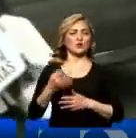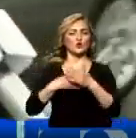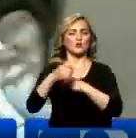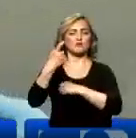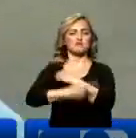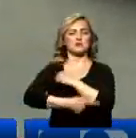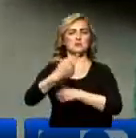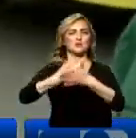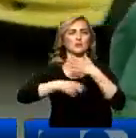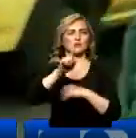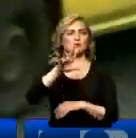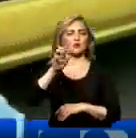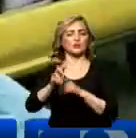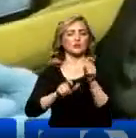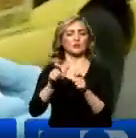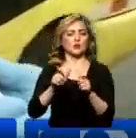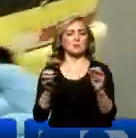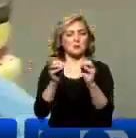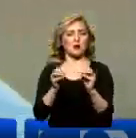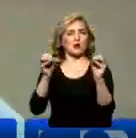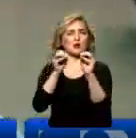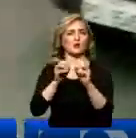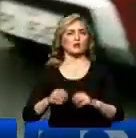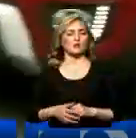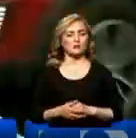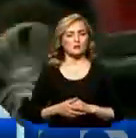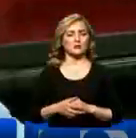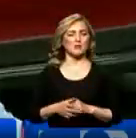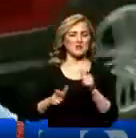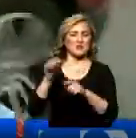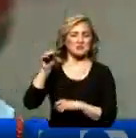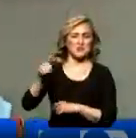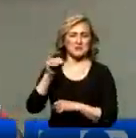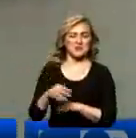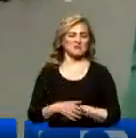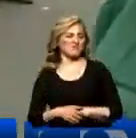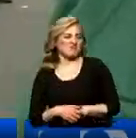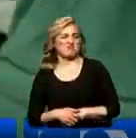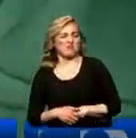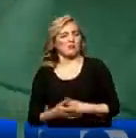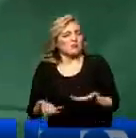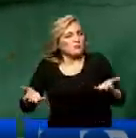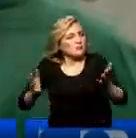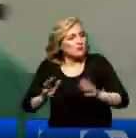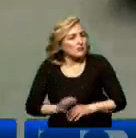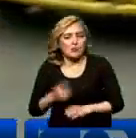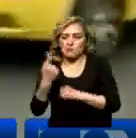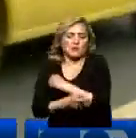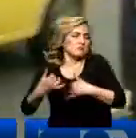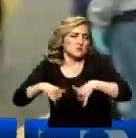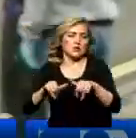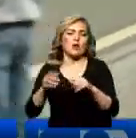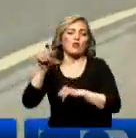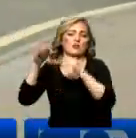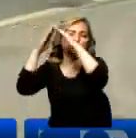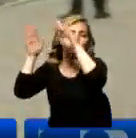150 personas que nosotros seguiremos aumentando esto, porque ya la gente no entiende que tiene que hacer caso y quedarse en sus